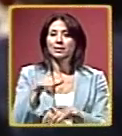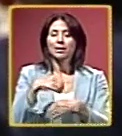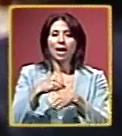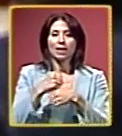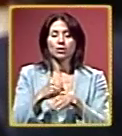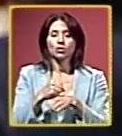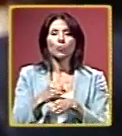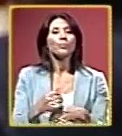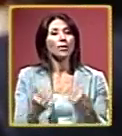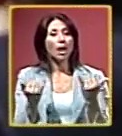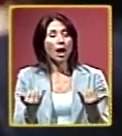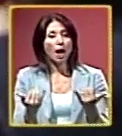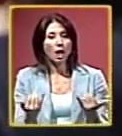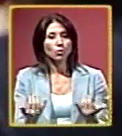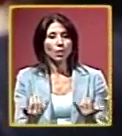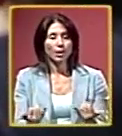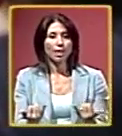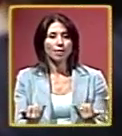la actualidad